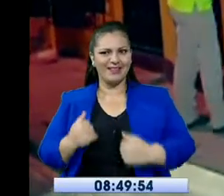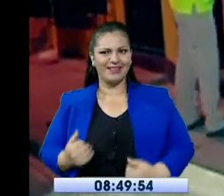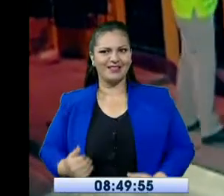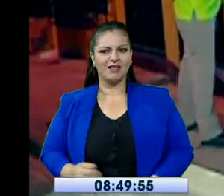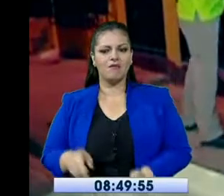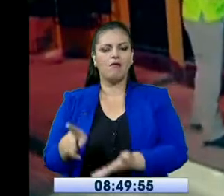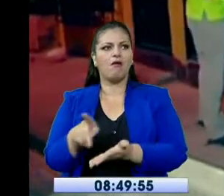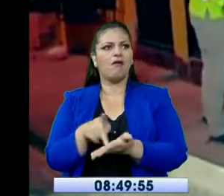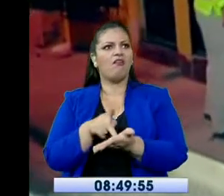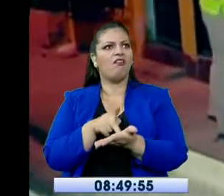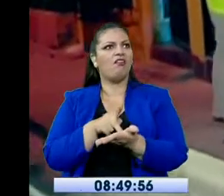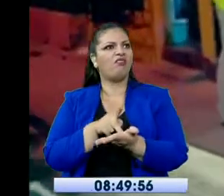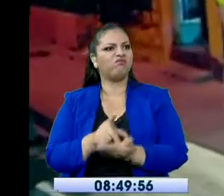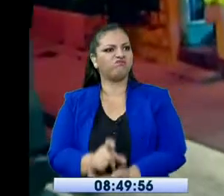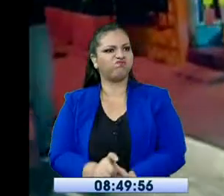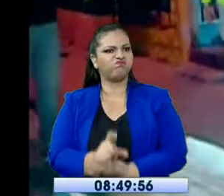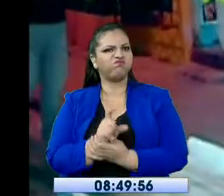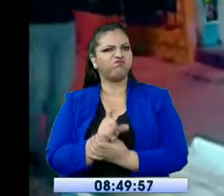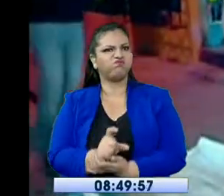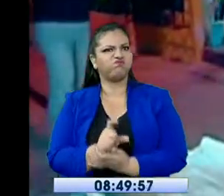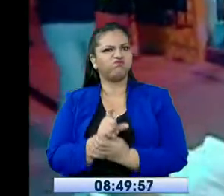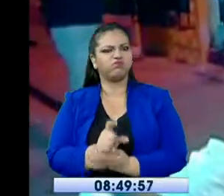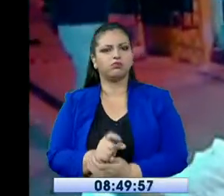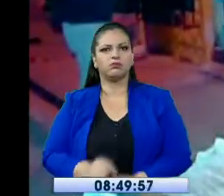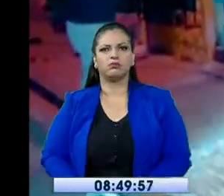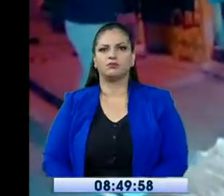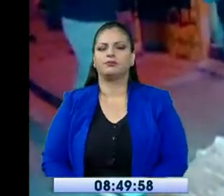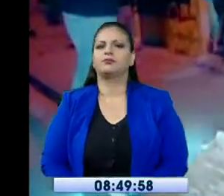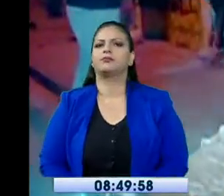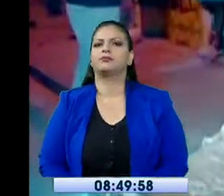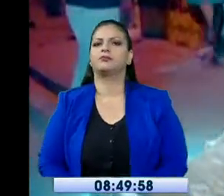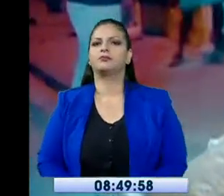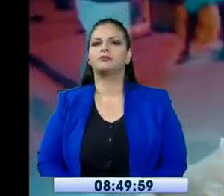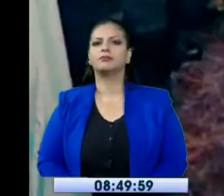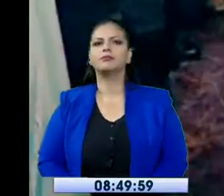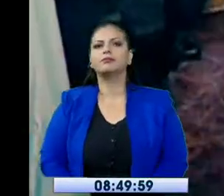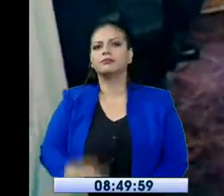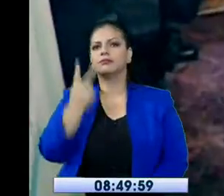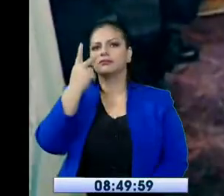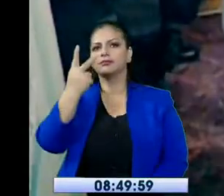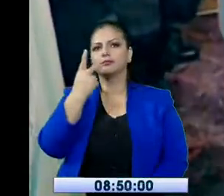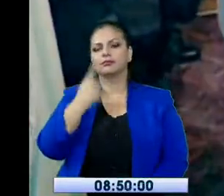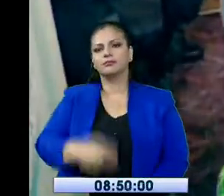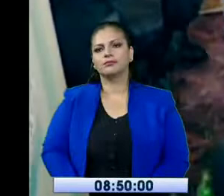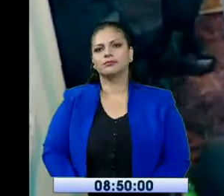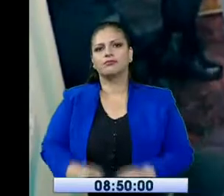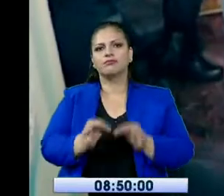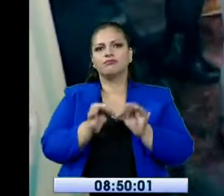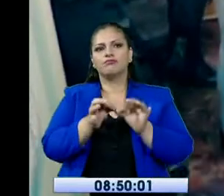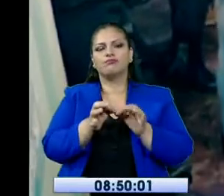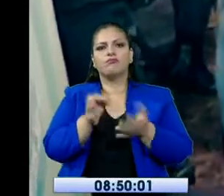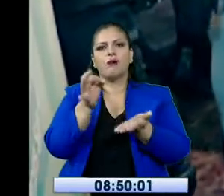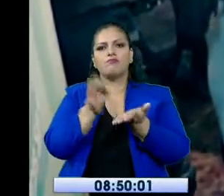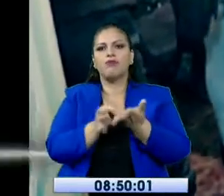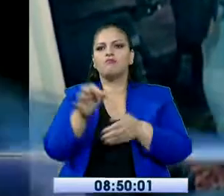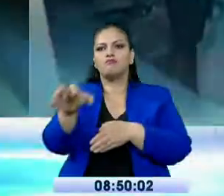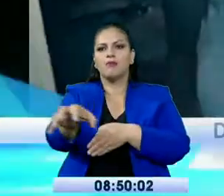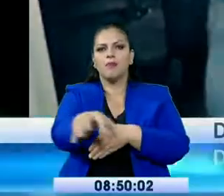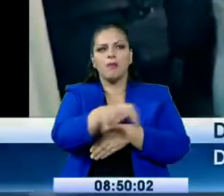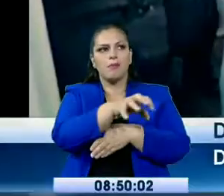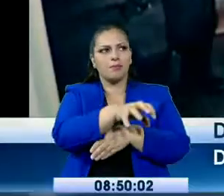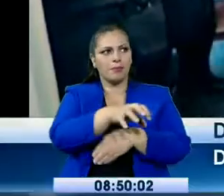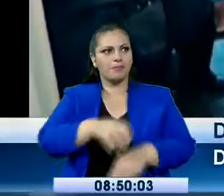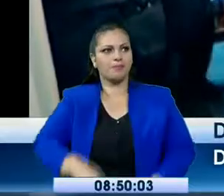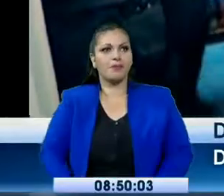Estaban durmiendo cuando la policía ingresó a sus viviendas con la respectiva orden judicial. Se trataba del conserje de las oficinas en